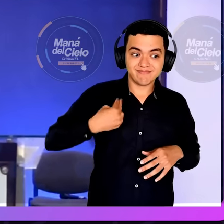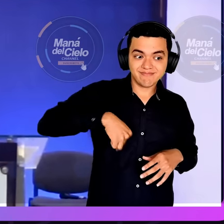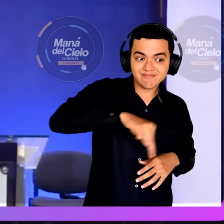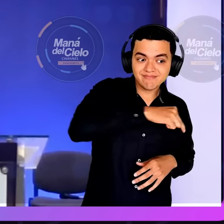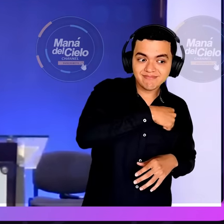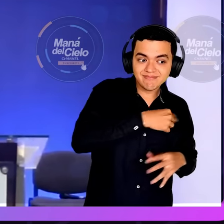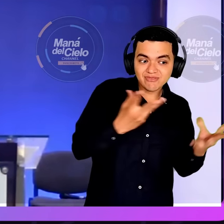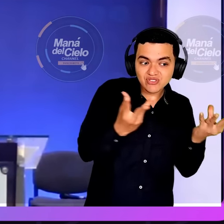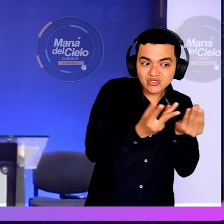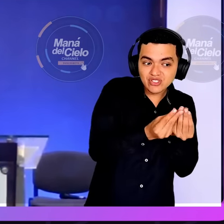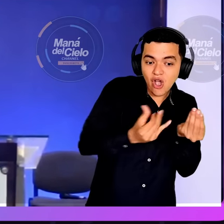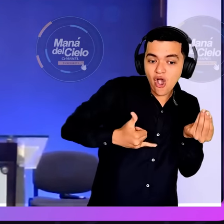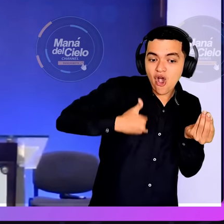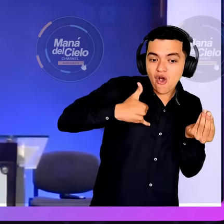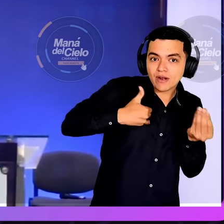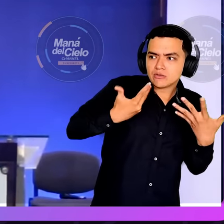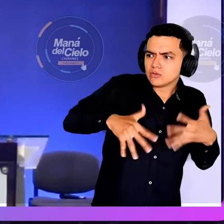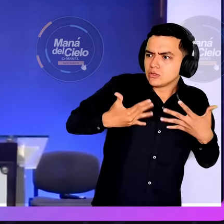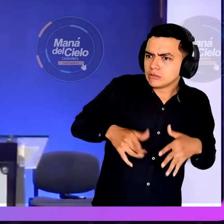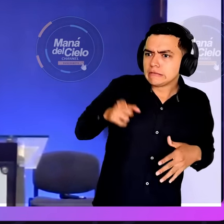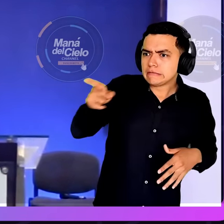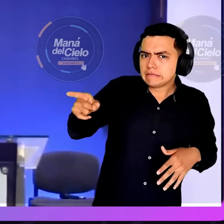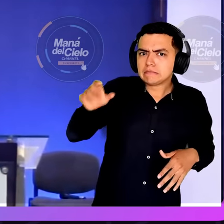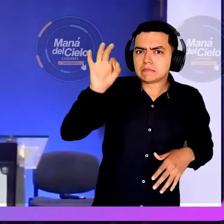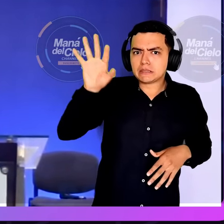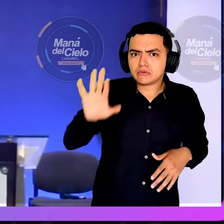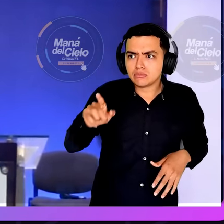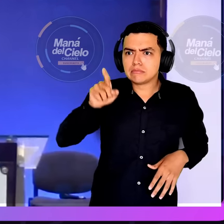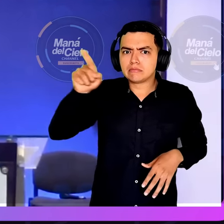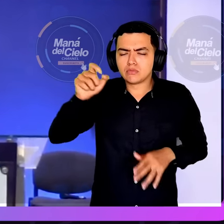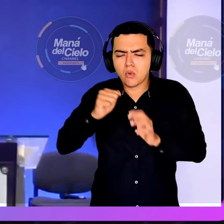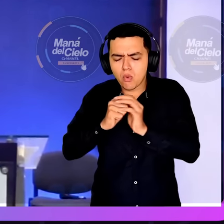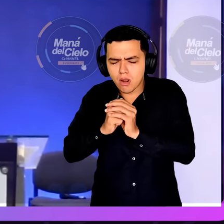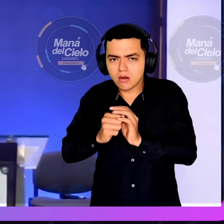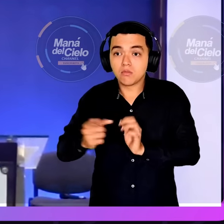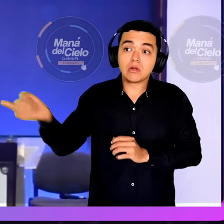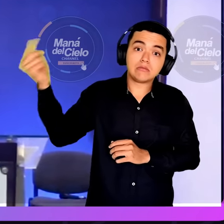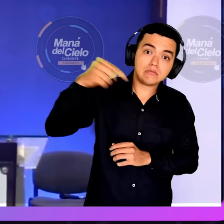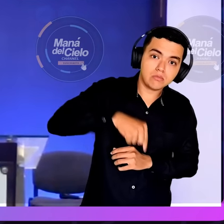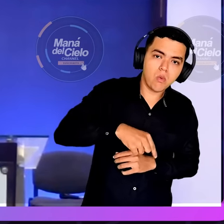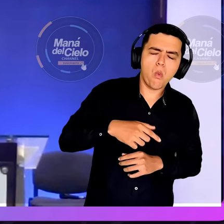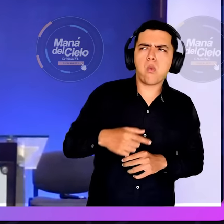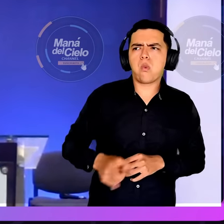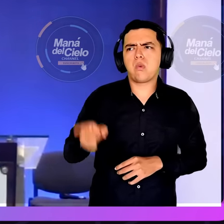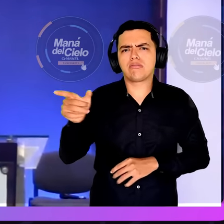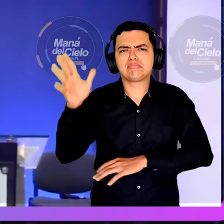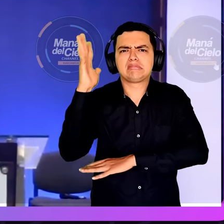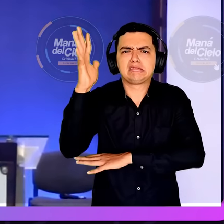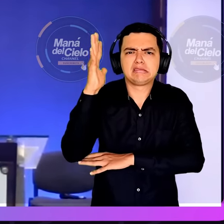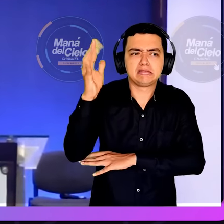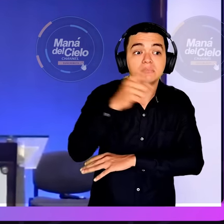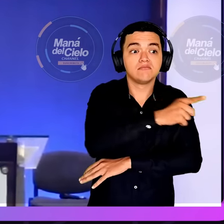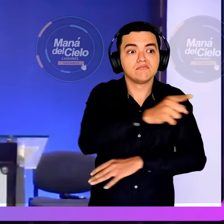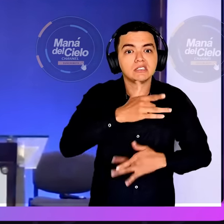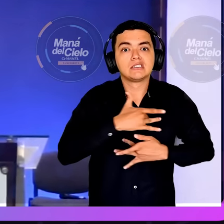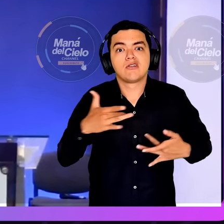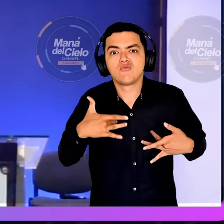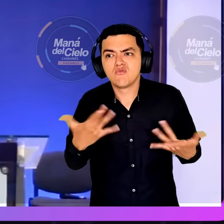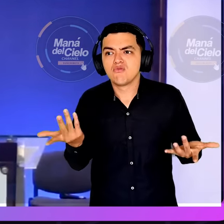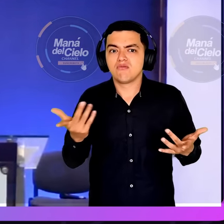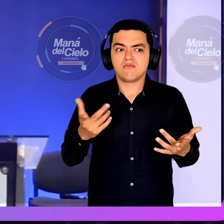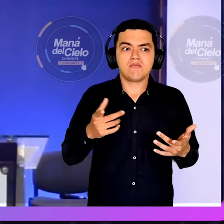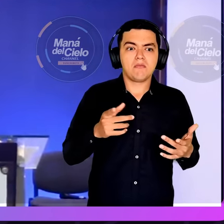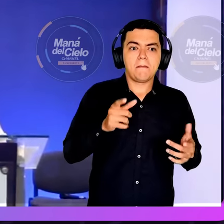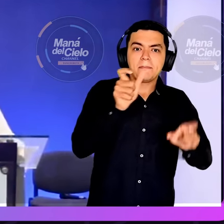Y todos los jóvenes éramos a la expectativa cuando llegue nuestro pastor, porque ese hombre llegaba con poder, con unción. Habían sanidades, habían